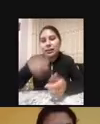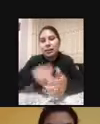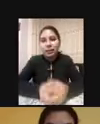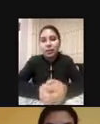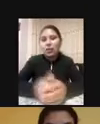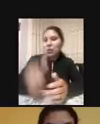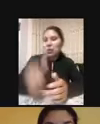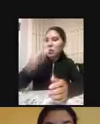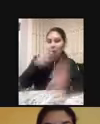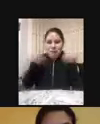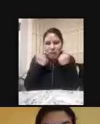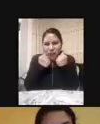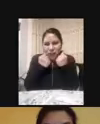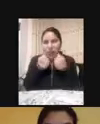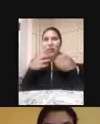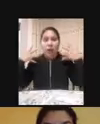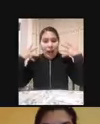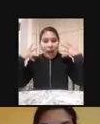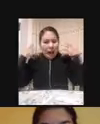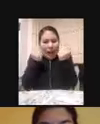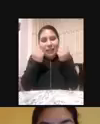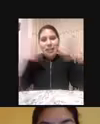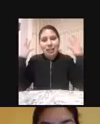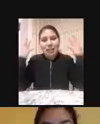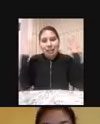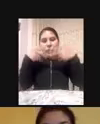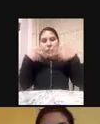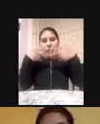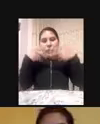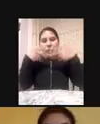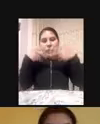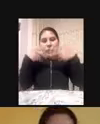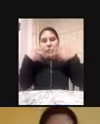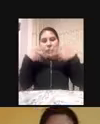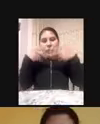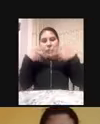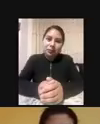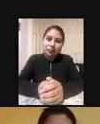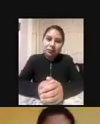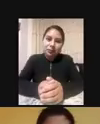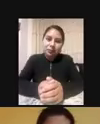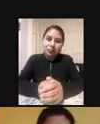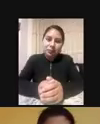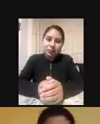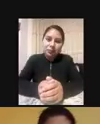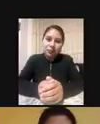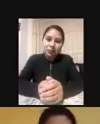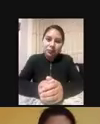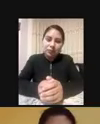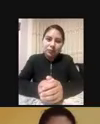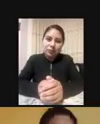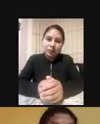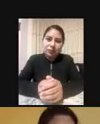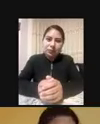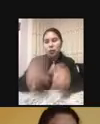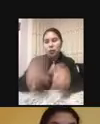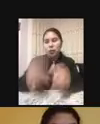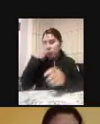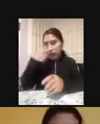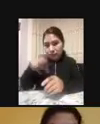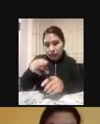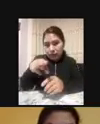que también nos permite que los chicos puedan ir percibiendo el cuerpito. Aquí estamos viendo la elaboración de las botellitas. Ya son